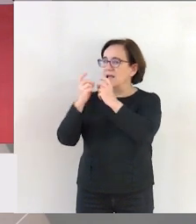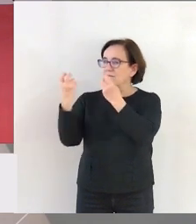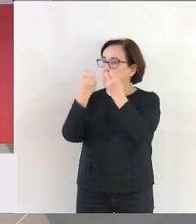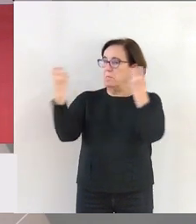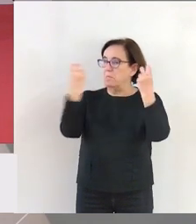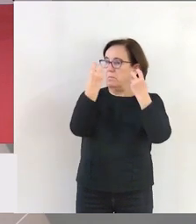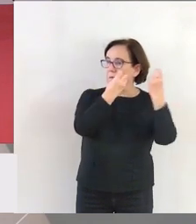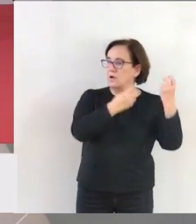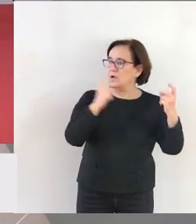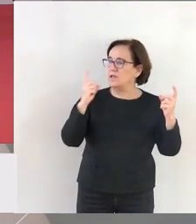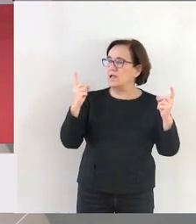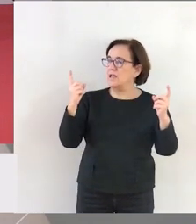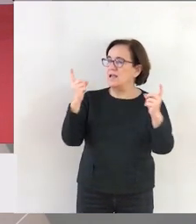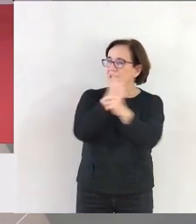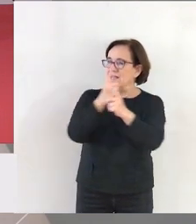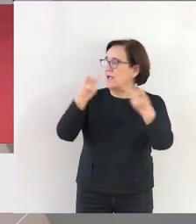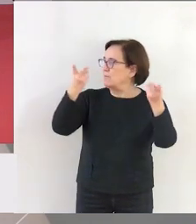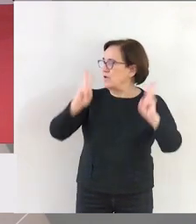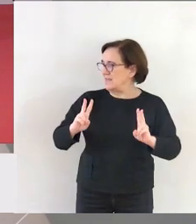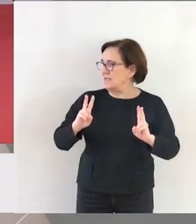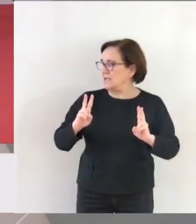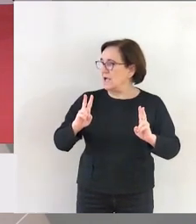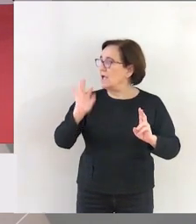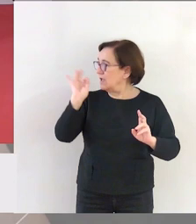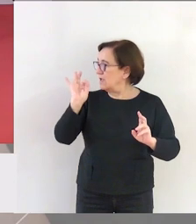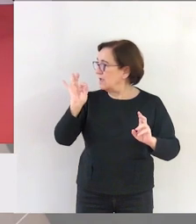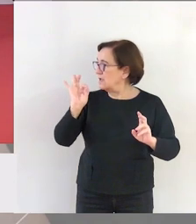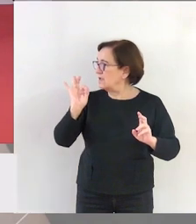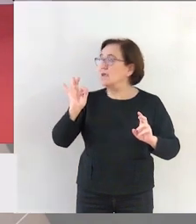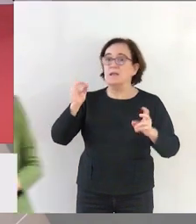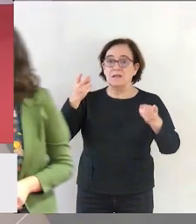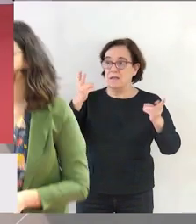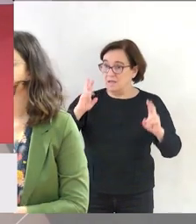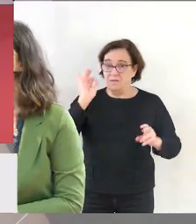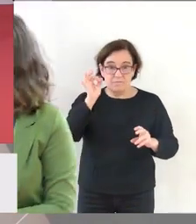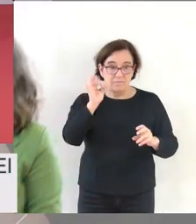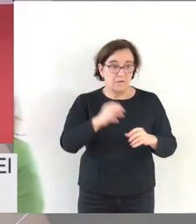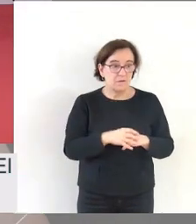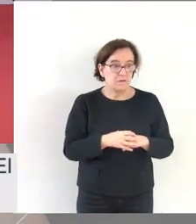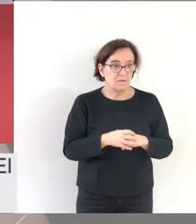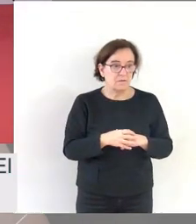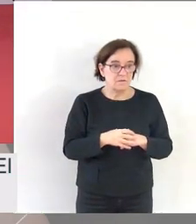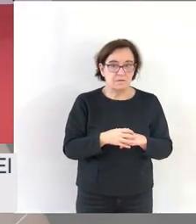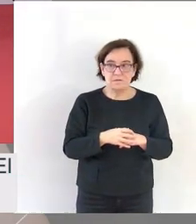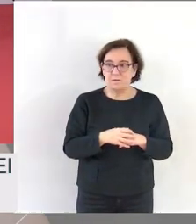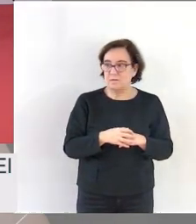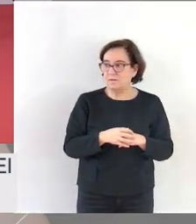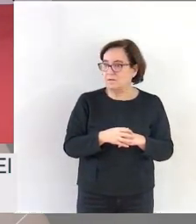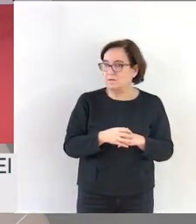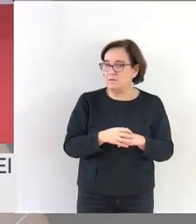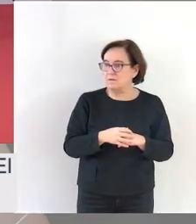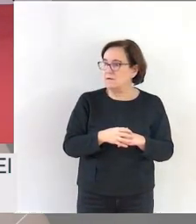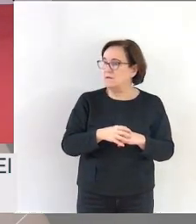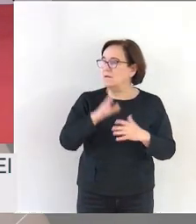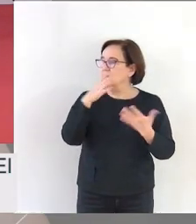ese pequeño guiño es un cambio de silla sí lo habéis hecho hemos hecho nuestro cambio de silla cierto Bueno